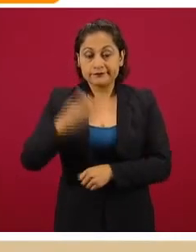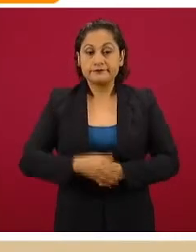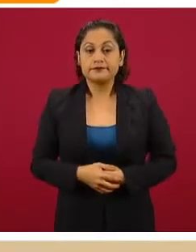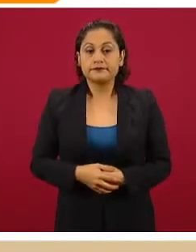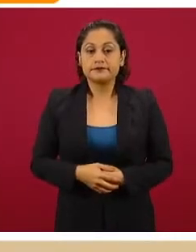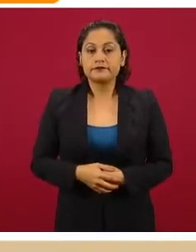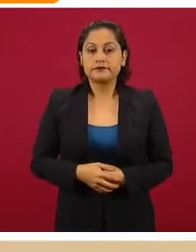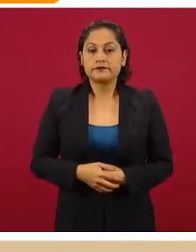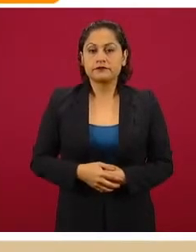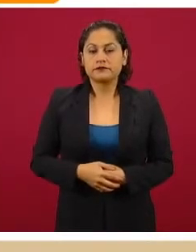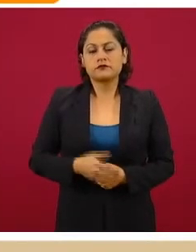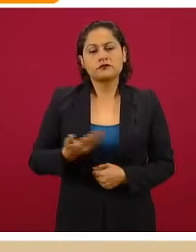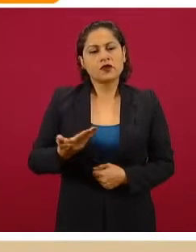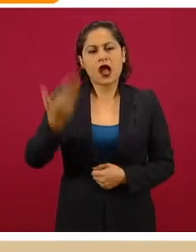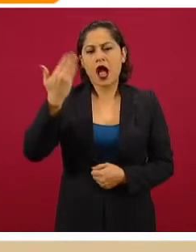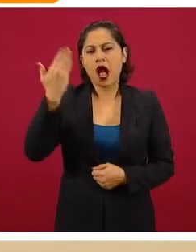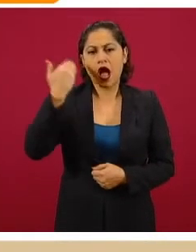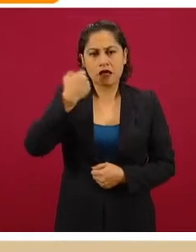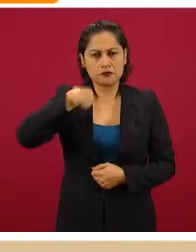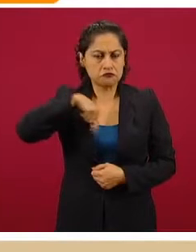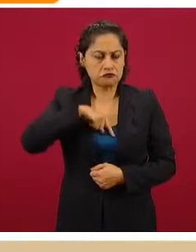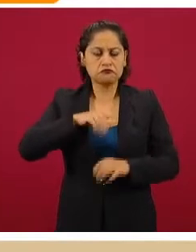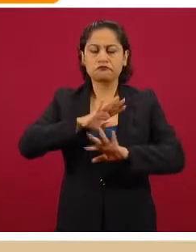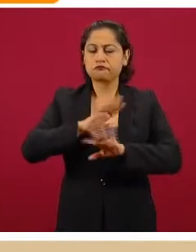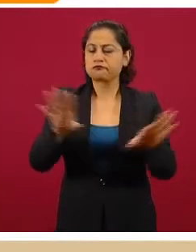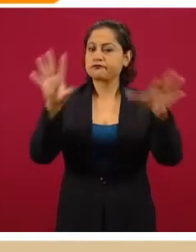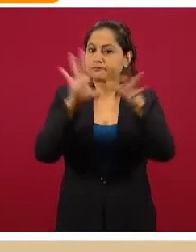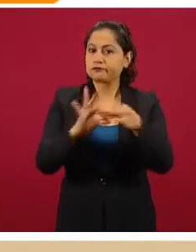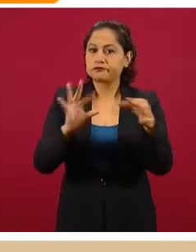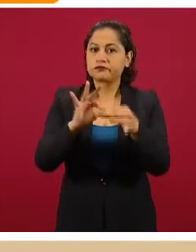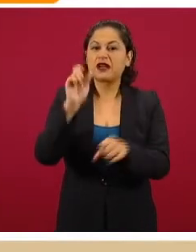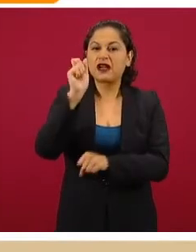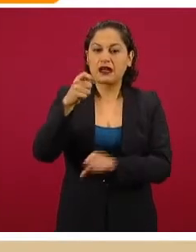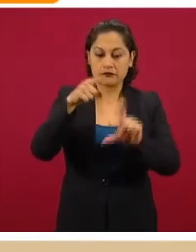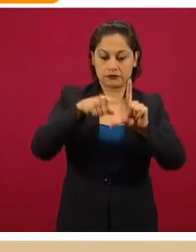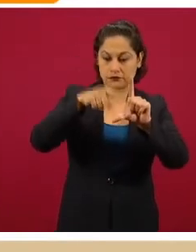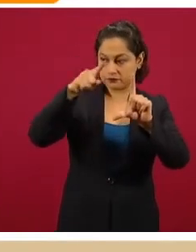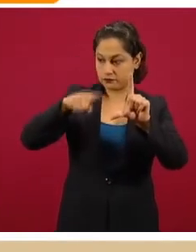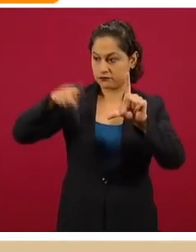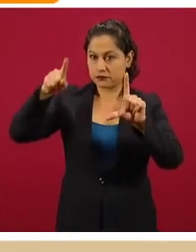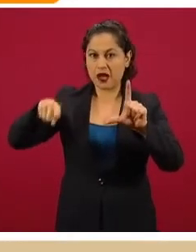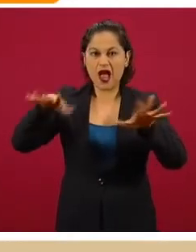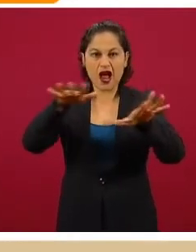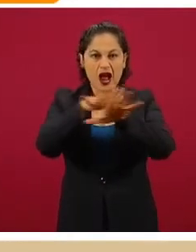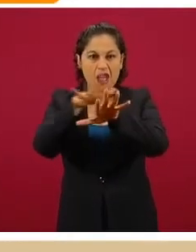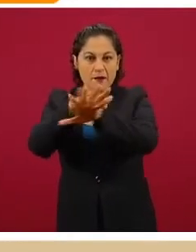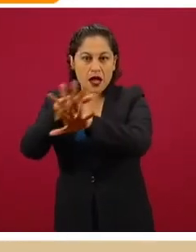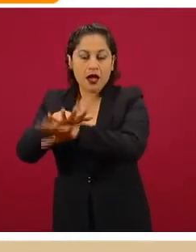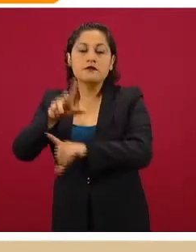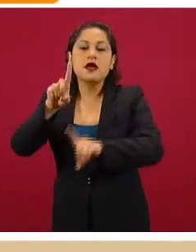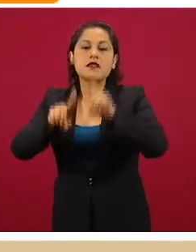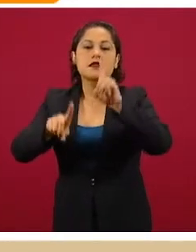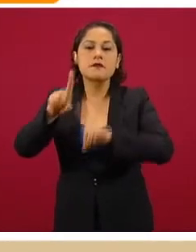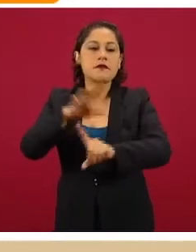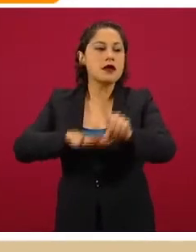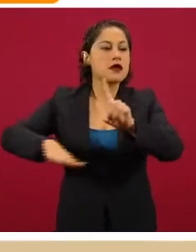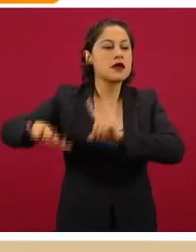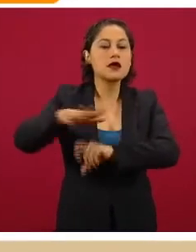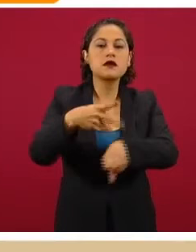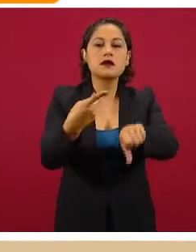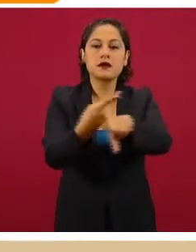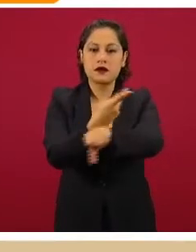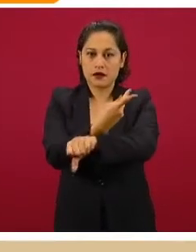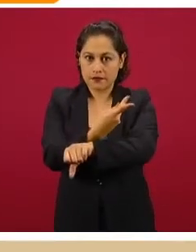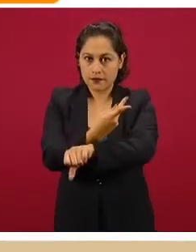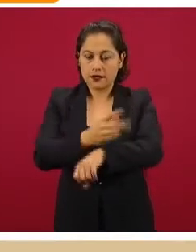habíamos comentado en muchas otras ocasiones, los cambios en una curva epidémica dependen de la ocurrencia del fenómeno